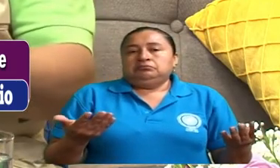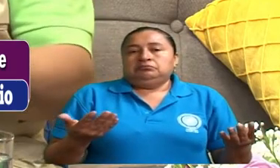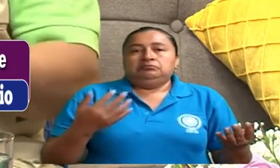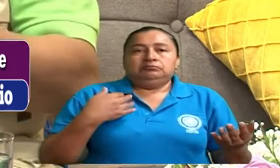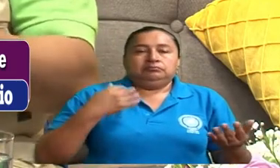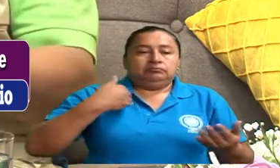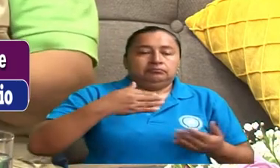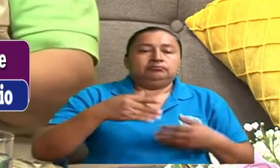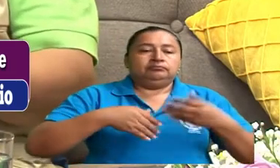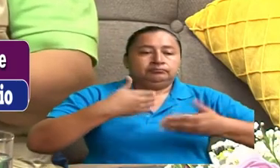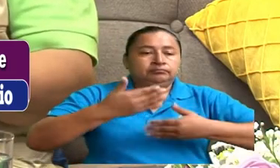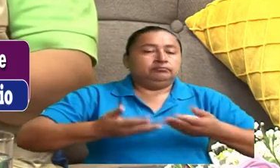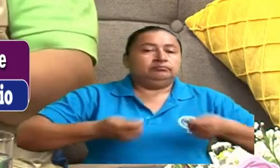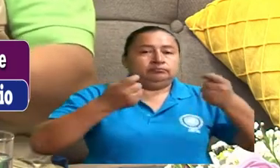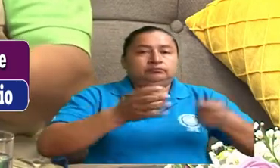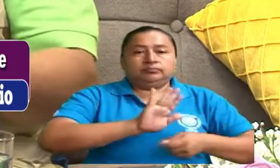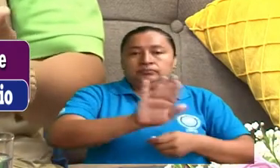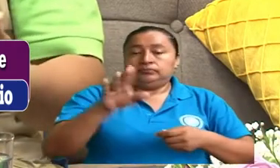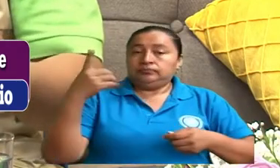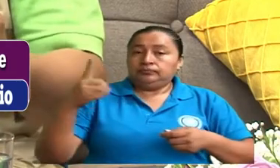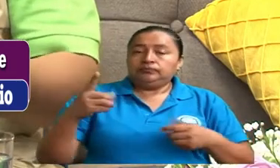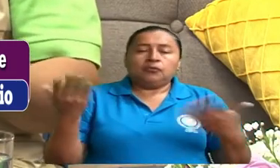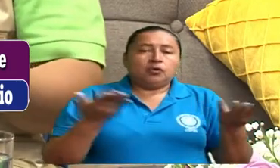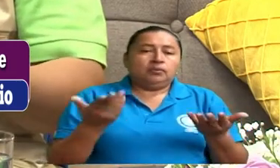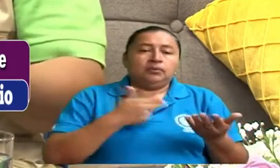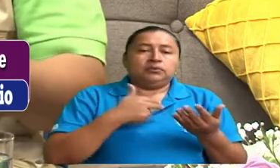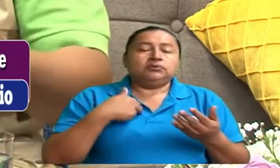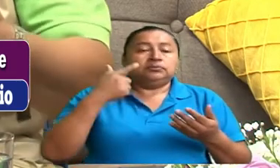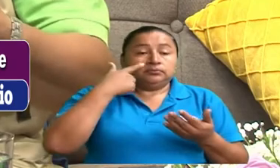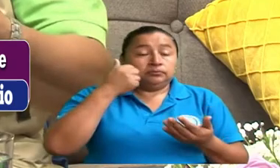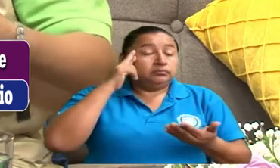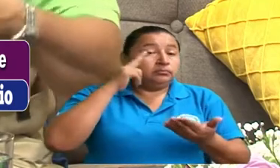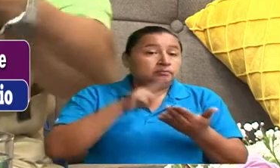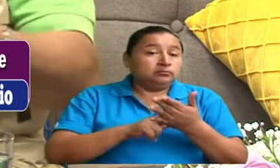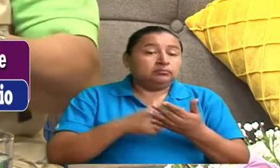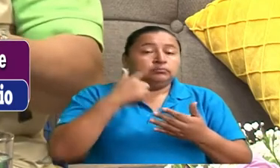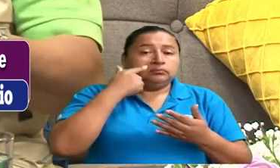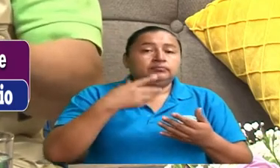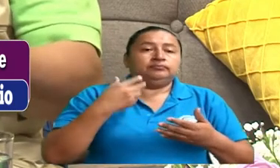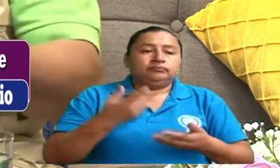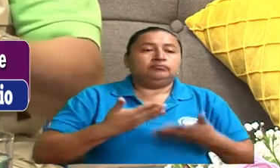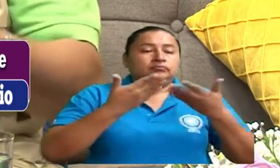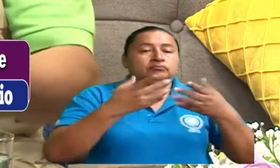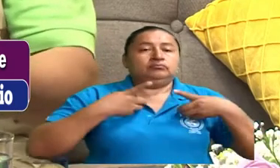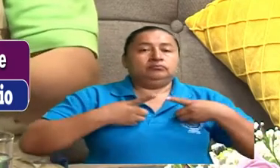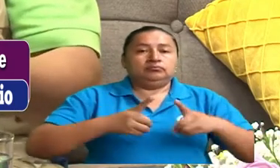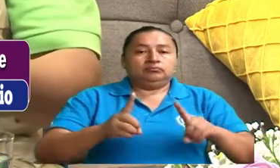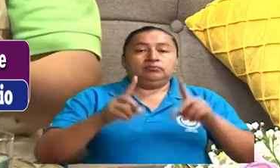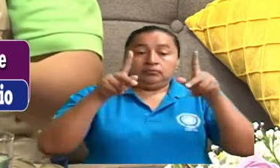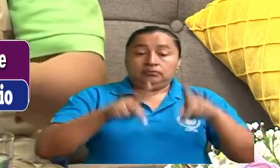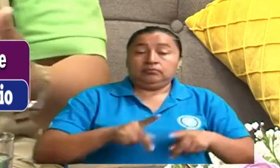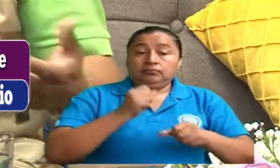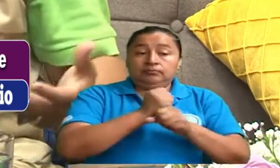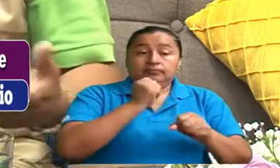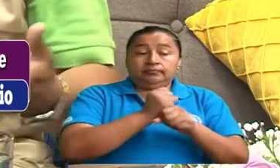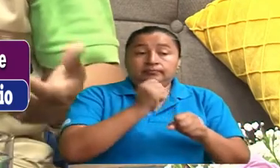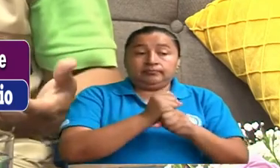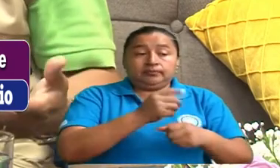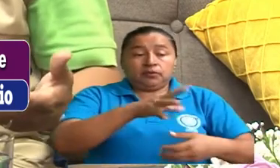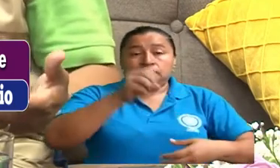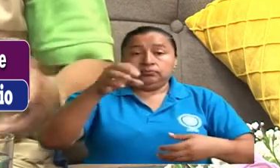vayamos restituyendo esos derechos a través del reconocimiento y la dignificación al reciclador de base? Porque